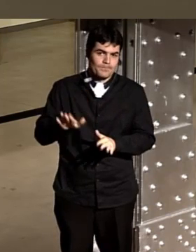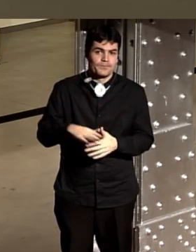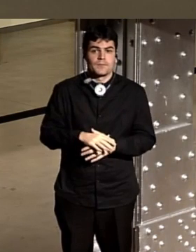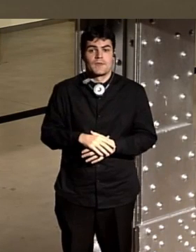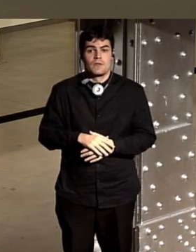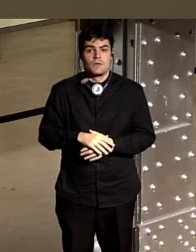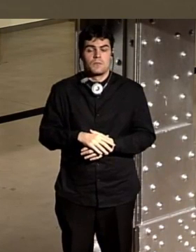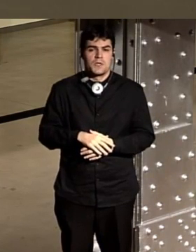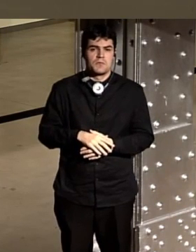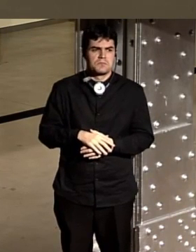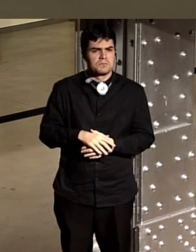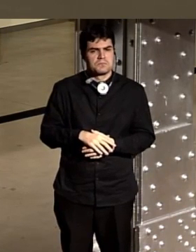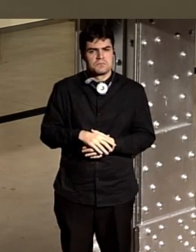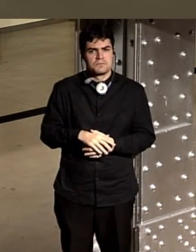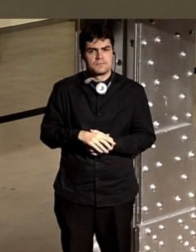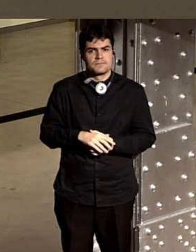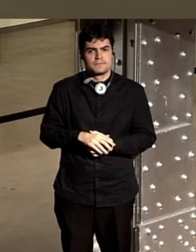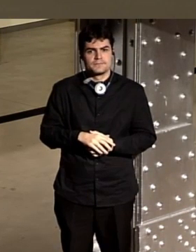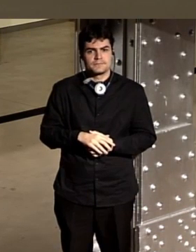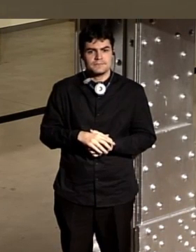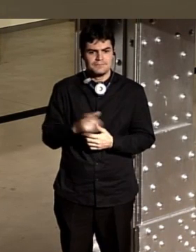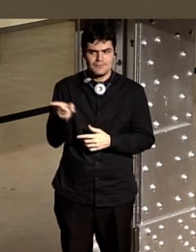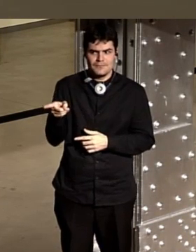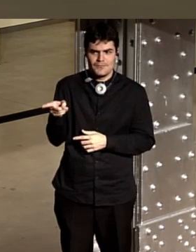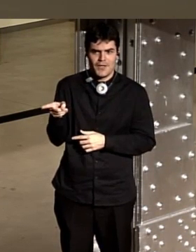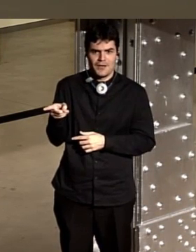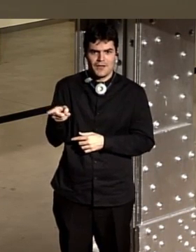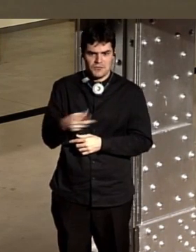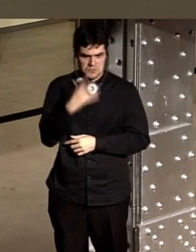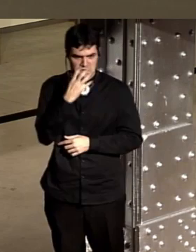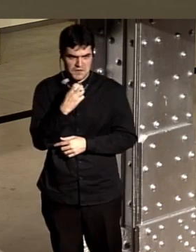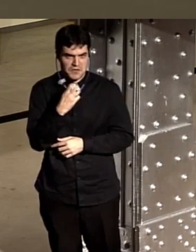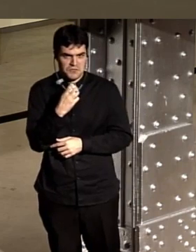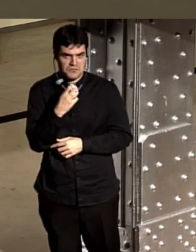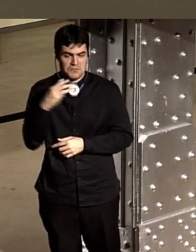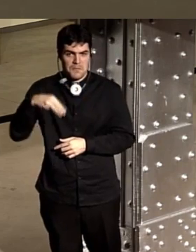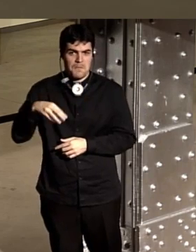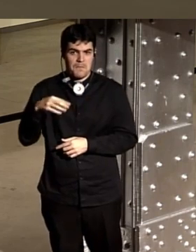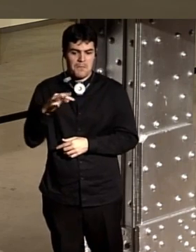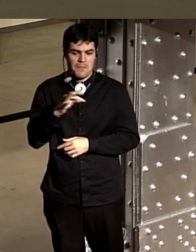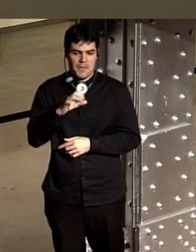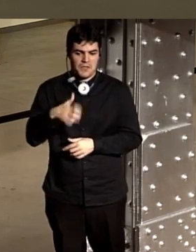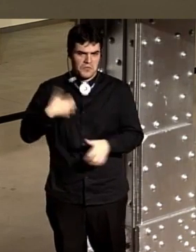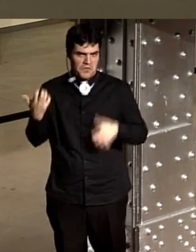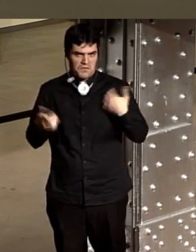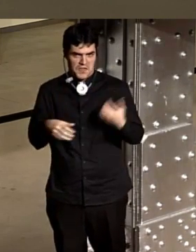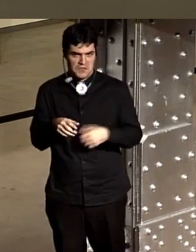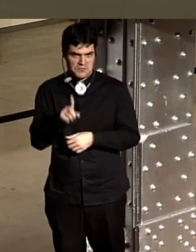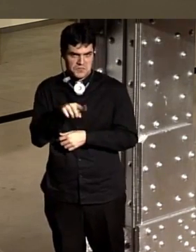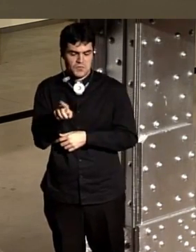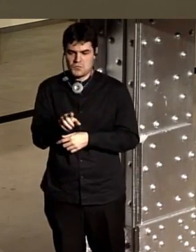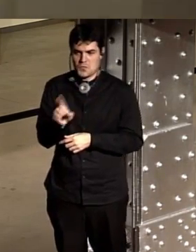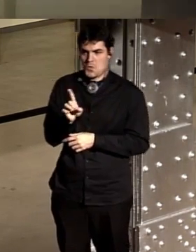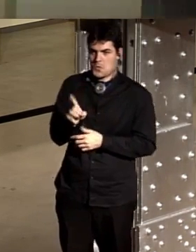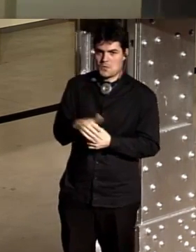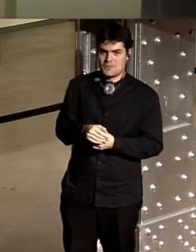Pero ya, como es Él se ha enfadado, ¿no? ¿Cómo? Matthew se ha enfadado o no. No, No. no. ¿Y la mujer